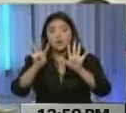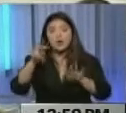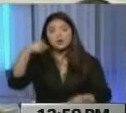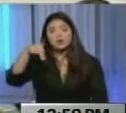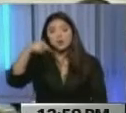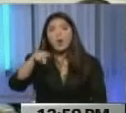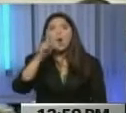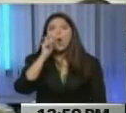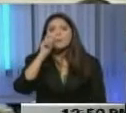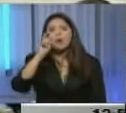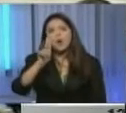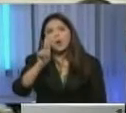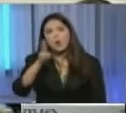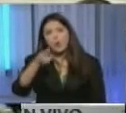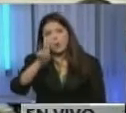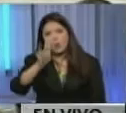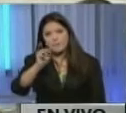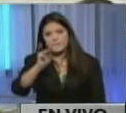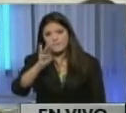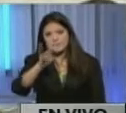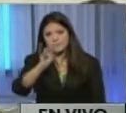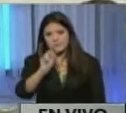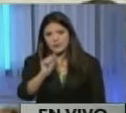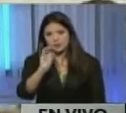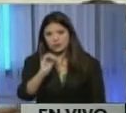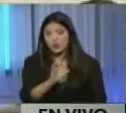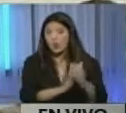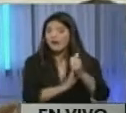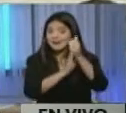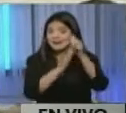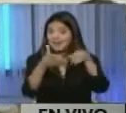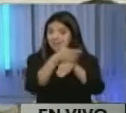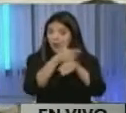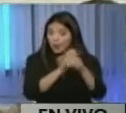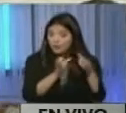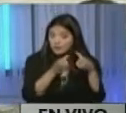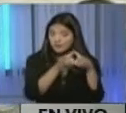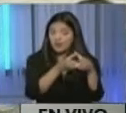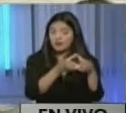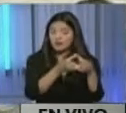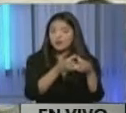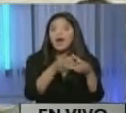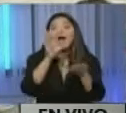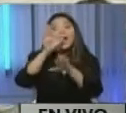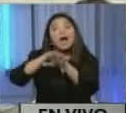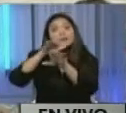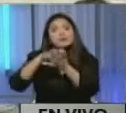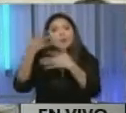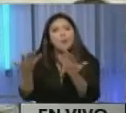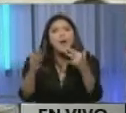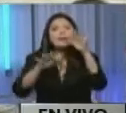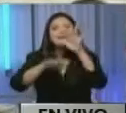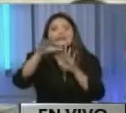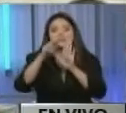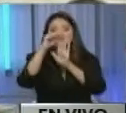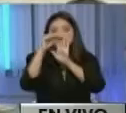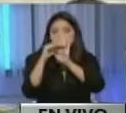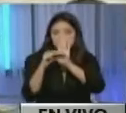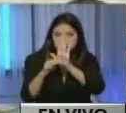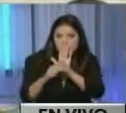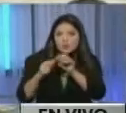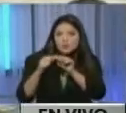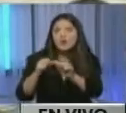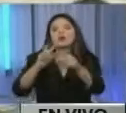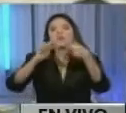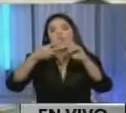Calle, quien lidera el equipo negociador del gobierno colombiano, anunció los 15 principios para el logro del mantenimiento de